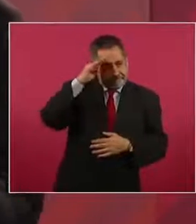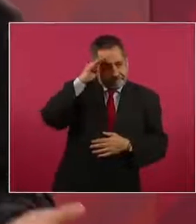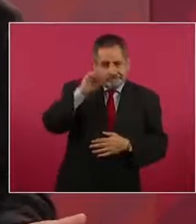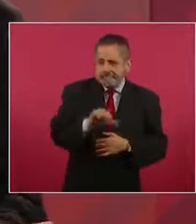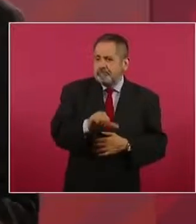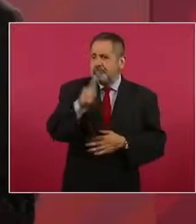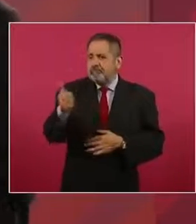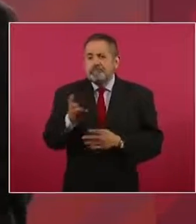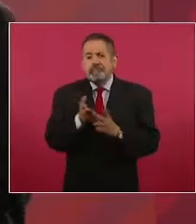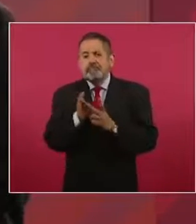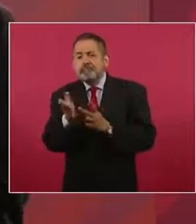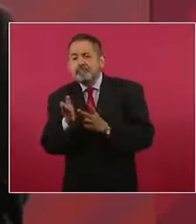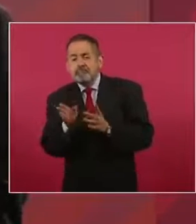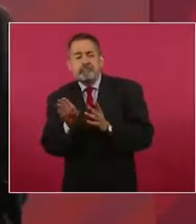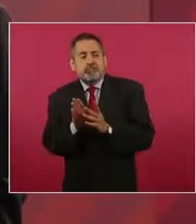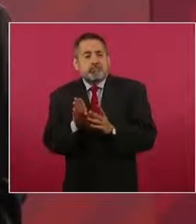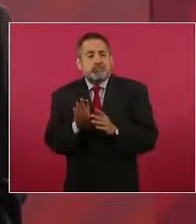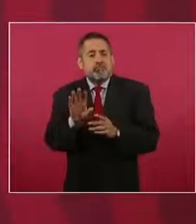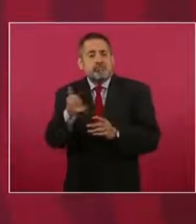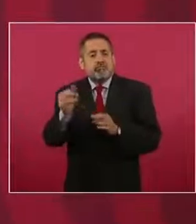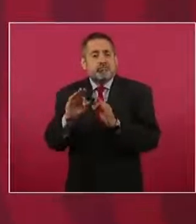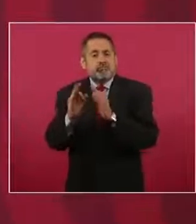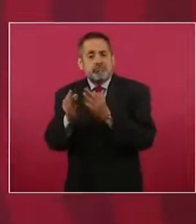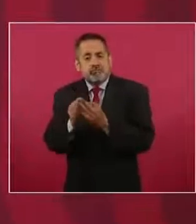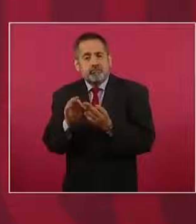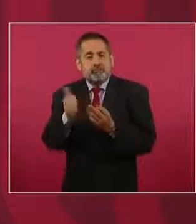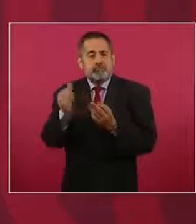comenzará a producir a principios de 2023.